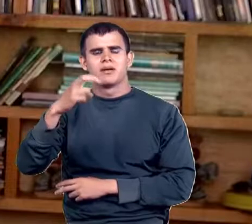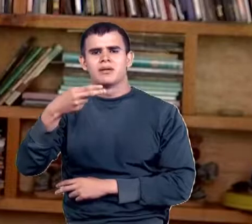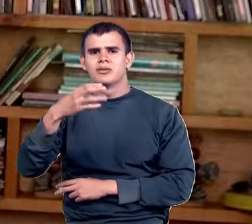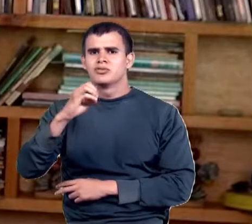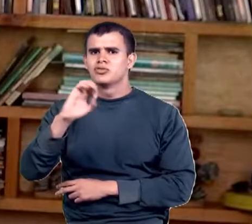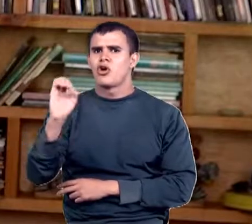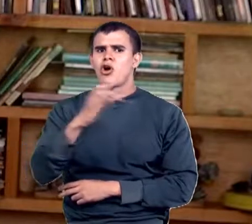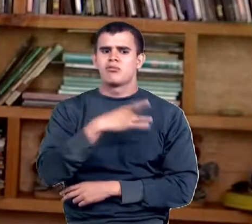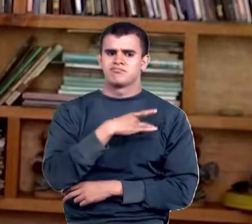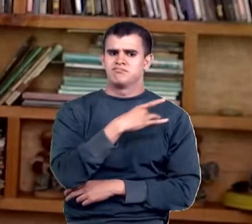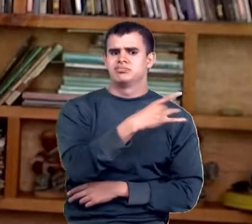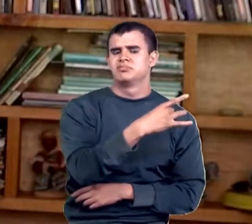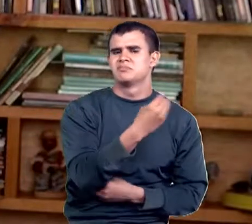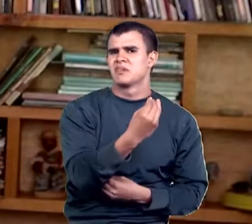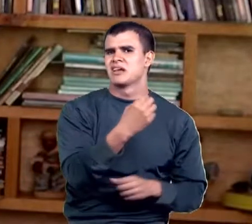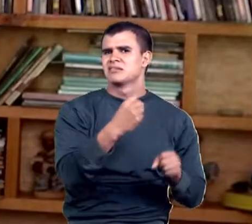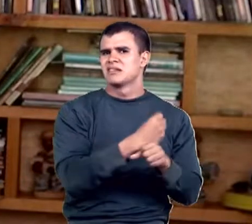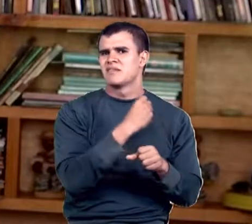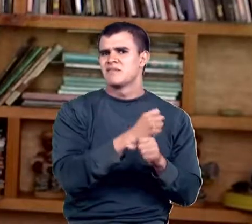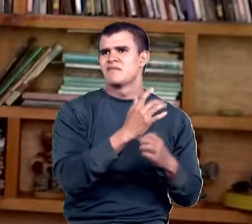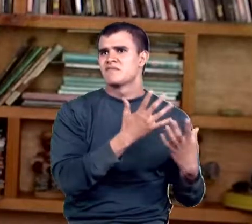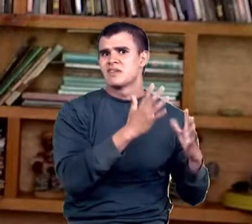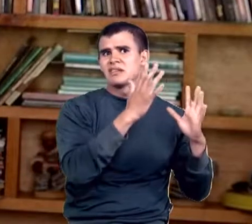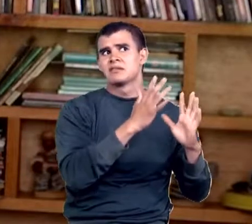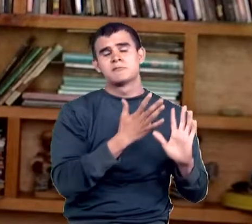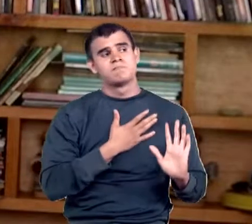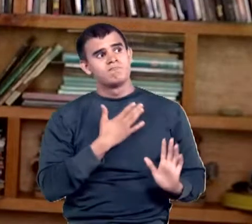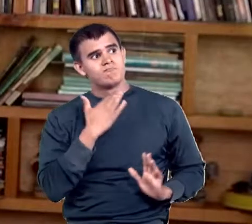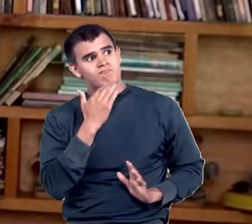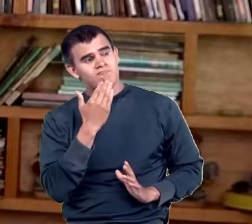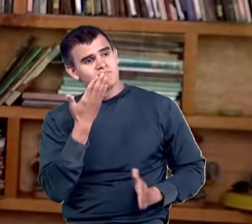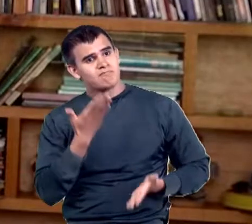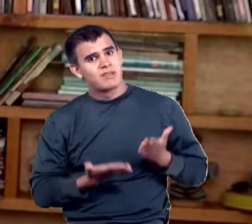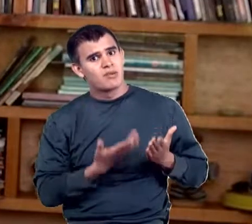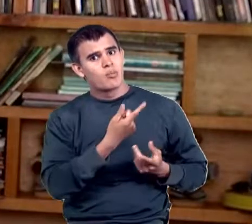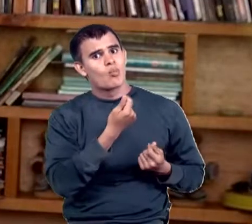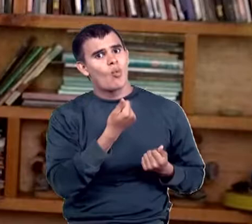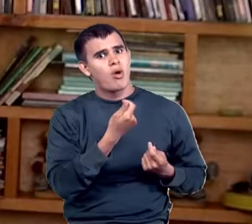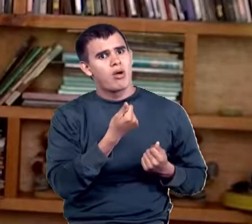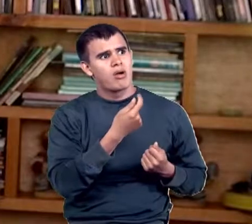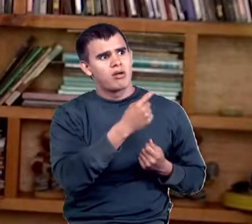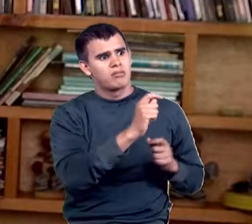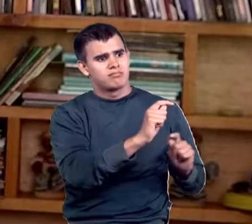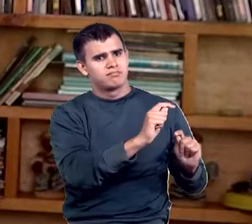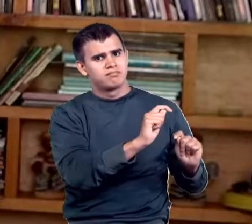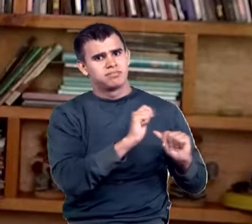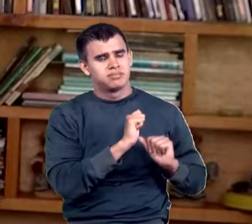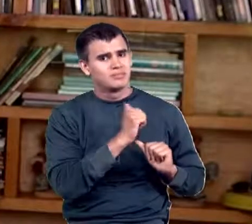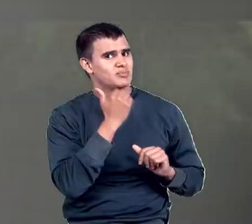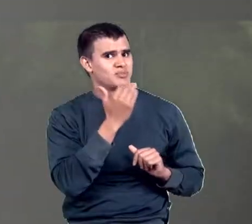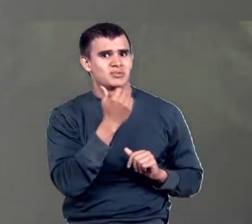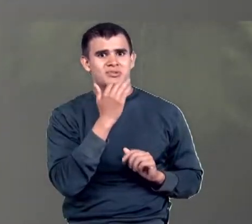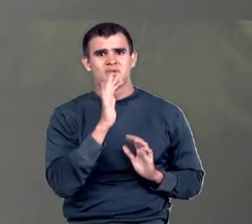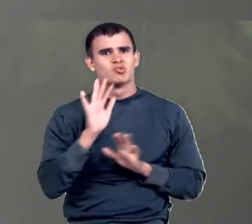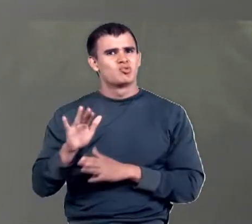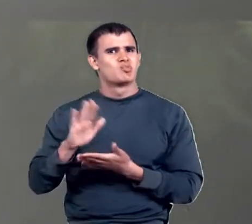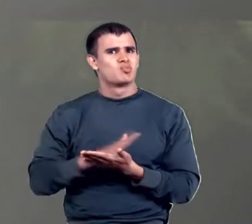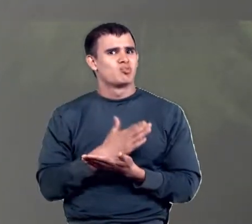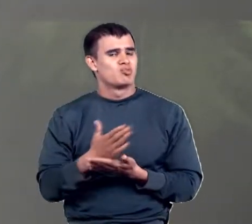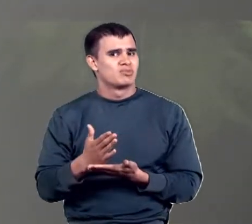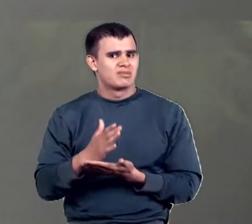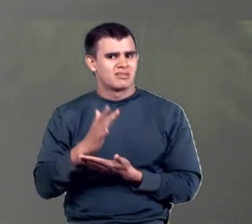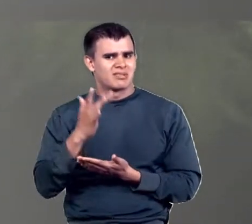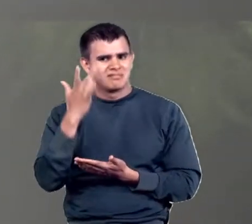alguna fiesta, y lo que la gente a veces está dispuesto a pagar porque es música tradicional. Entonces